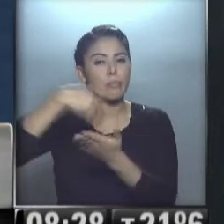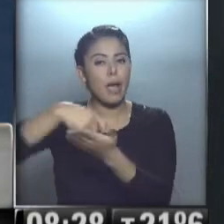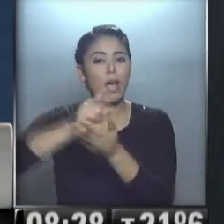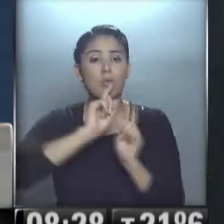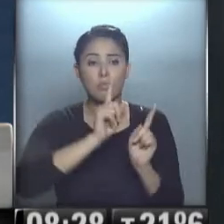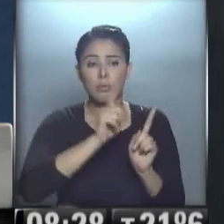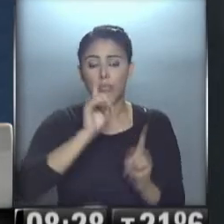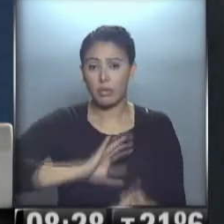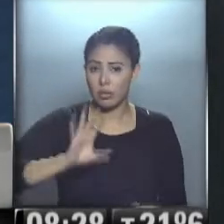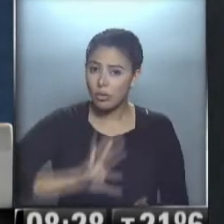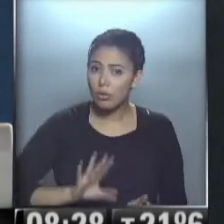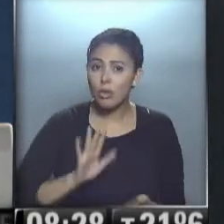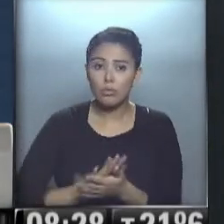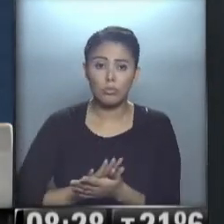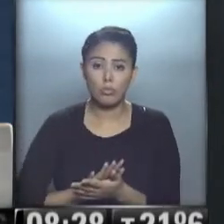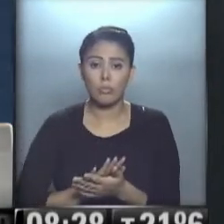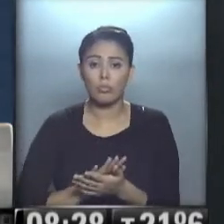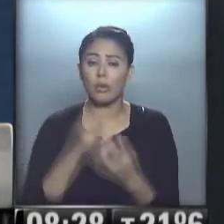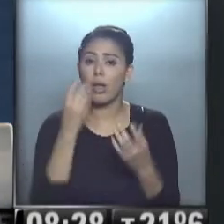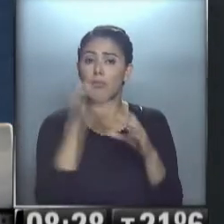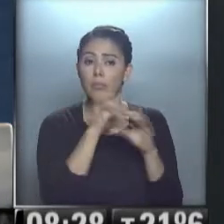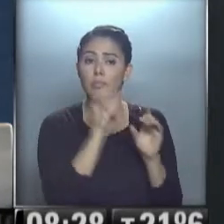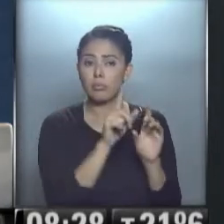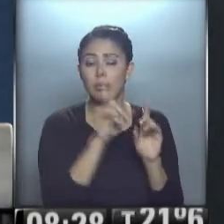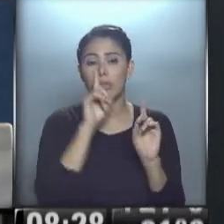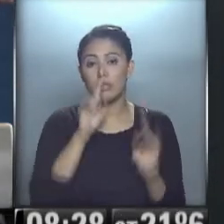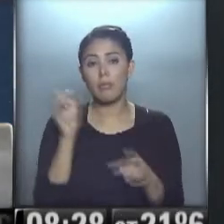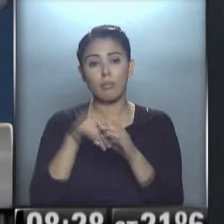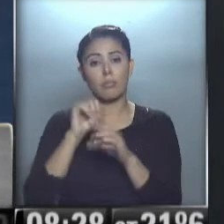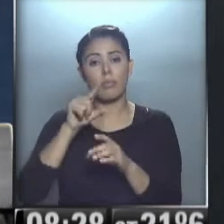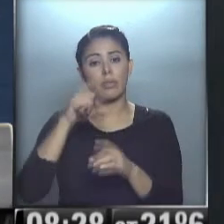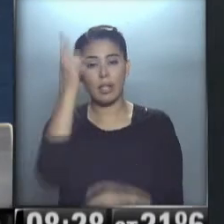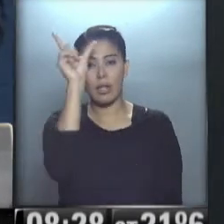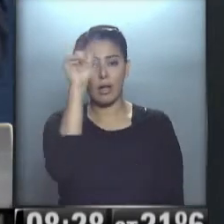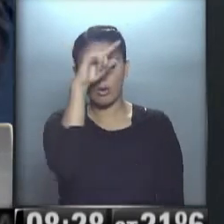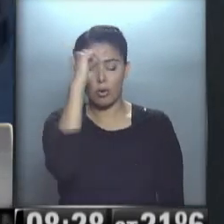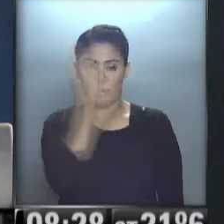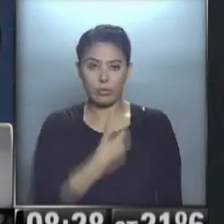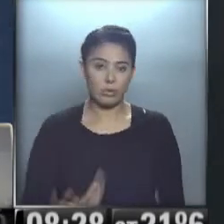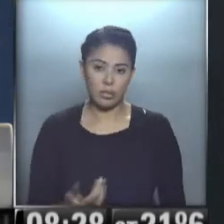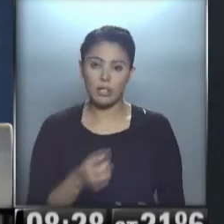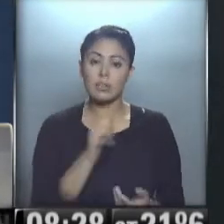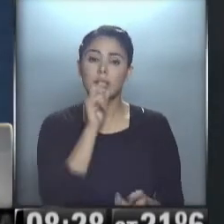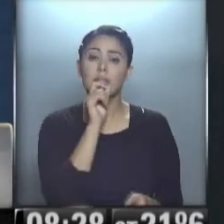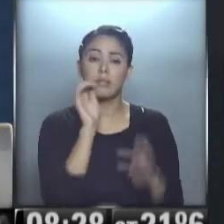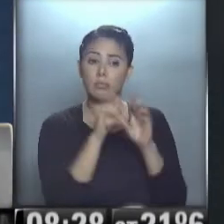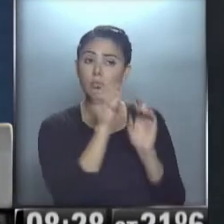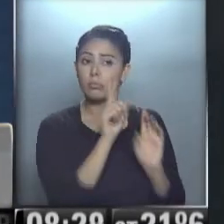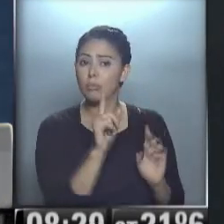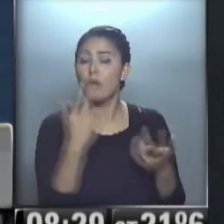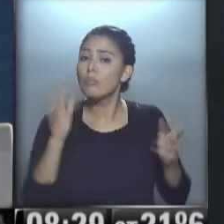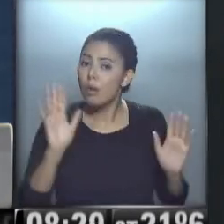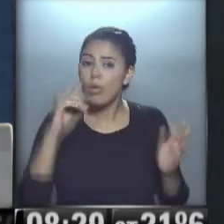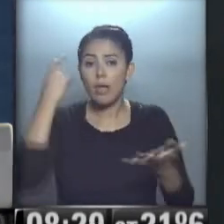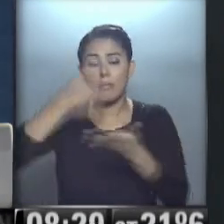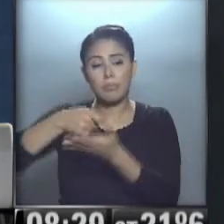sus erogaciones sobre la base de recursos propios y recursos de jurisdicción nacional. Cuando se trata de recursos propios, naturalmente puede